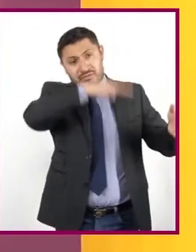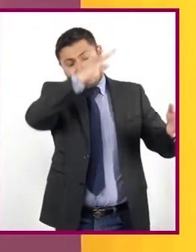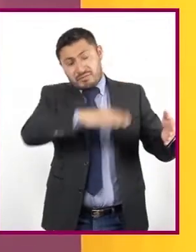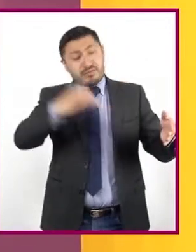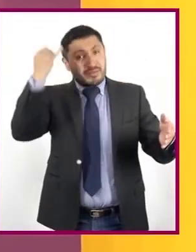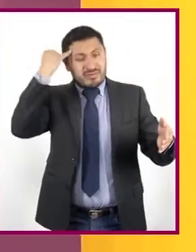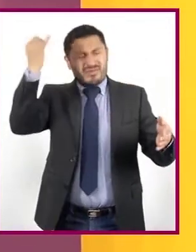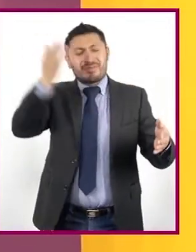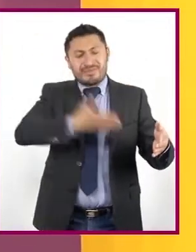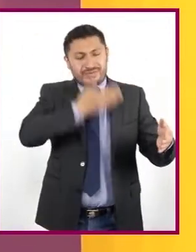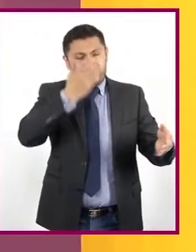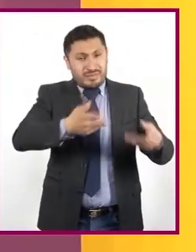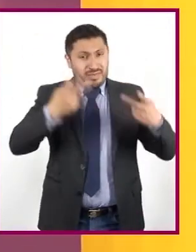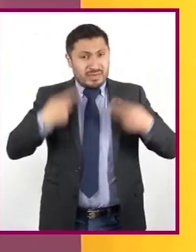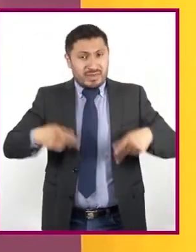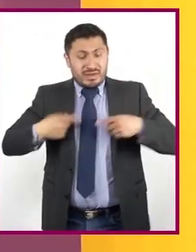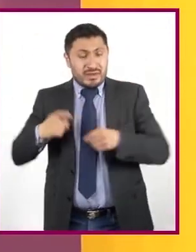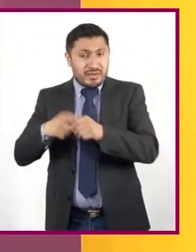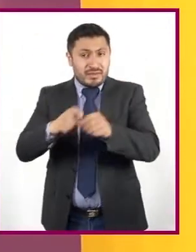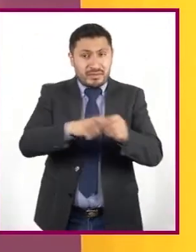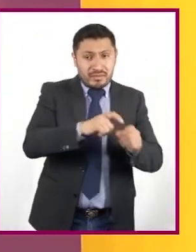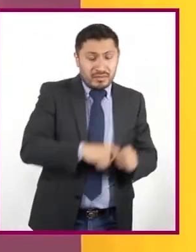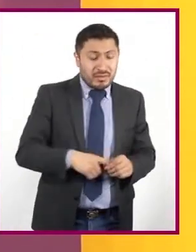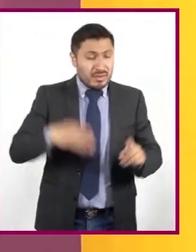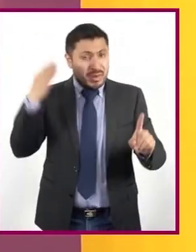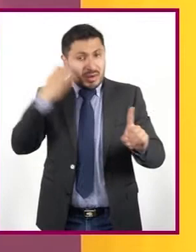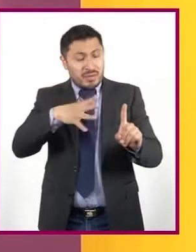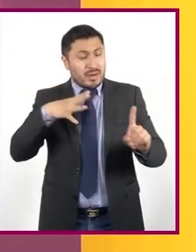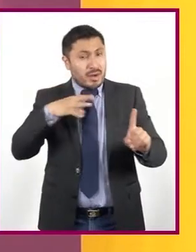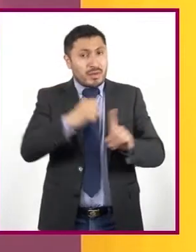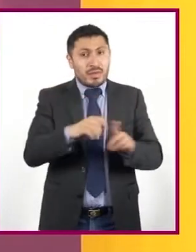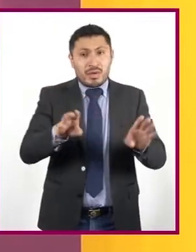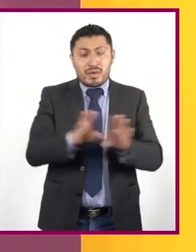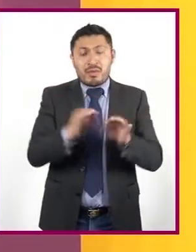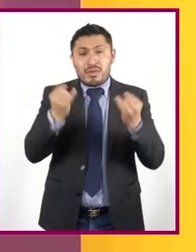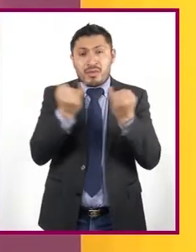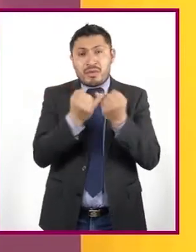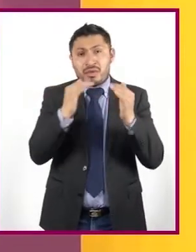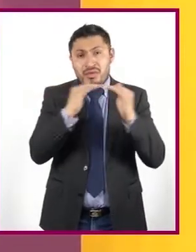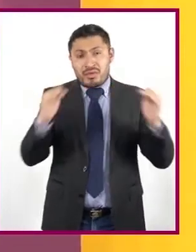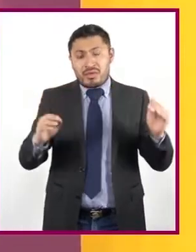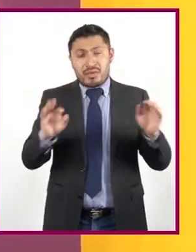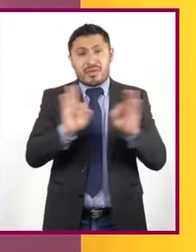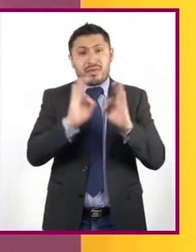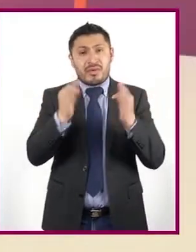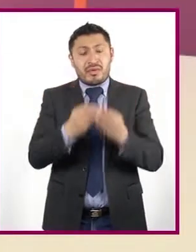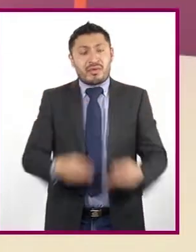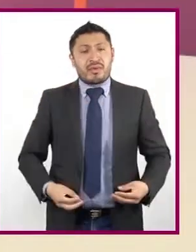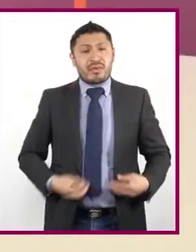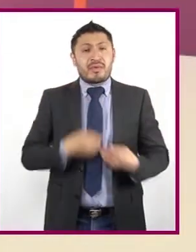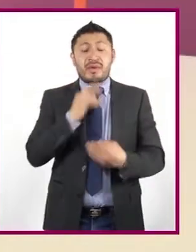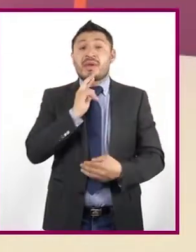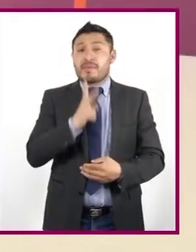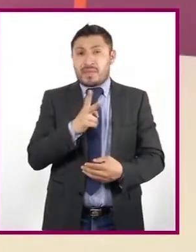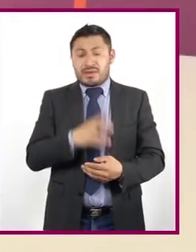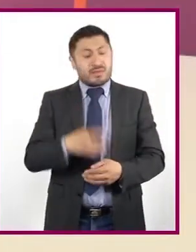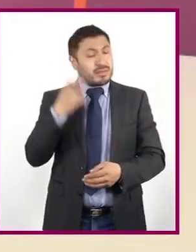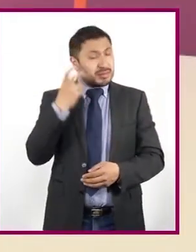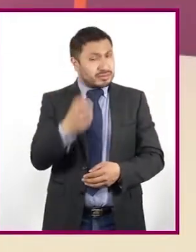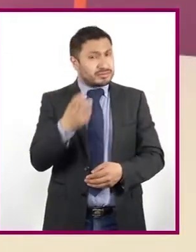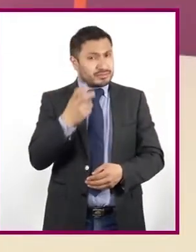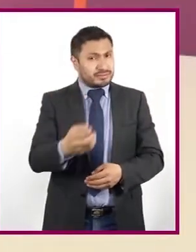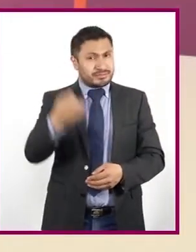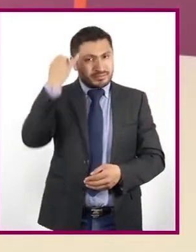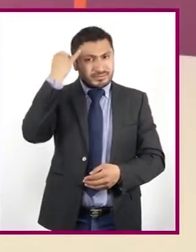asociadas podrían lograr fines elevados, como la igualdad y mejores condiciones de vida. Por ello,